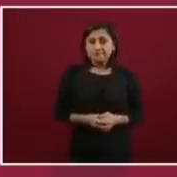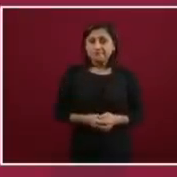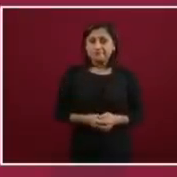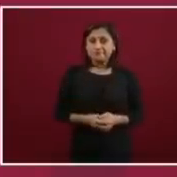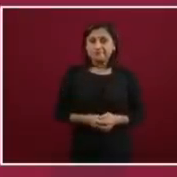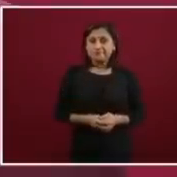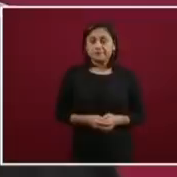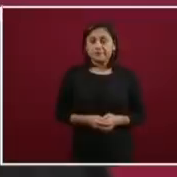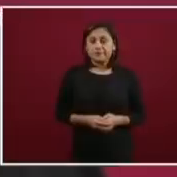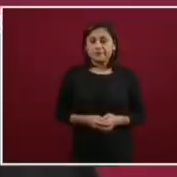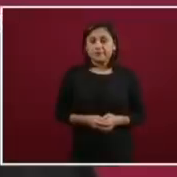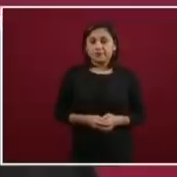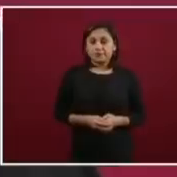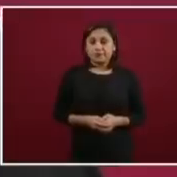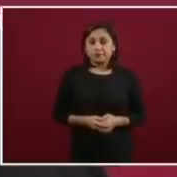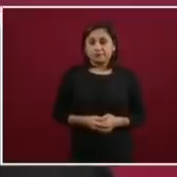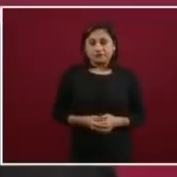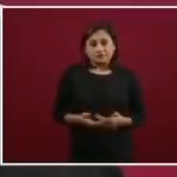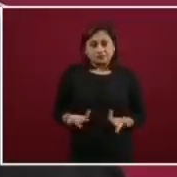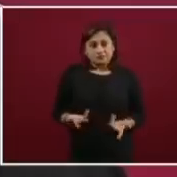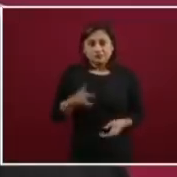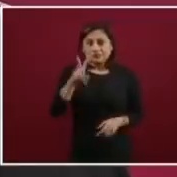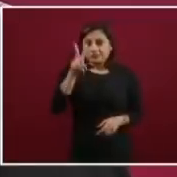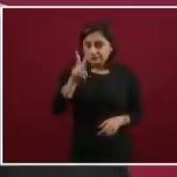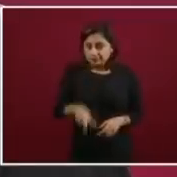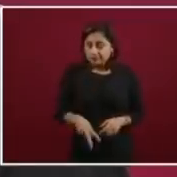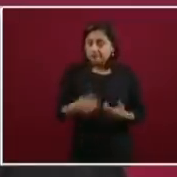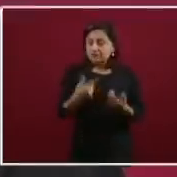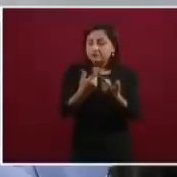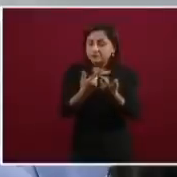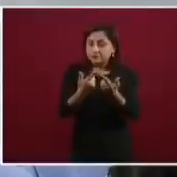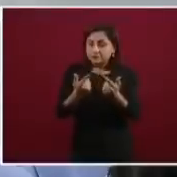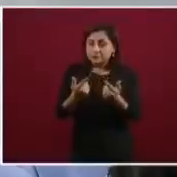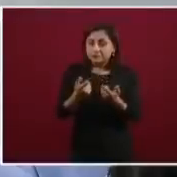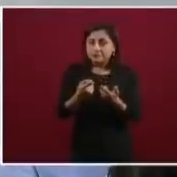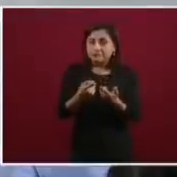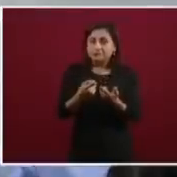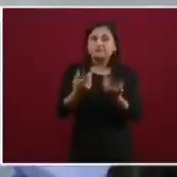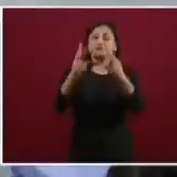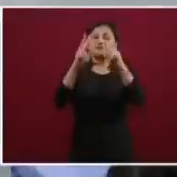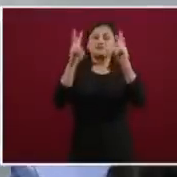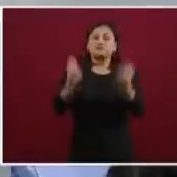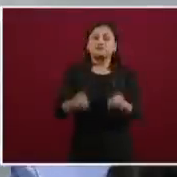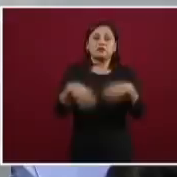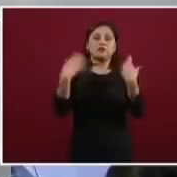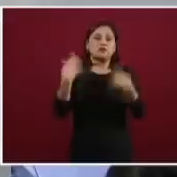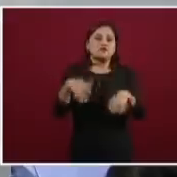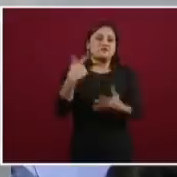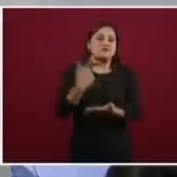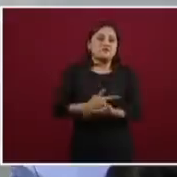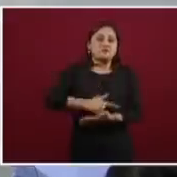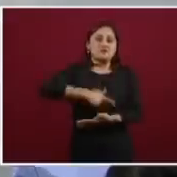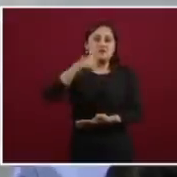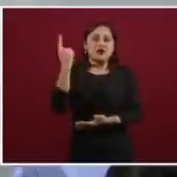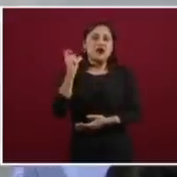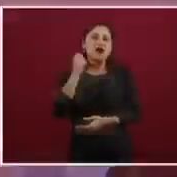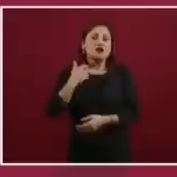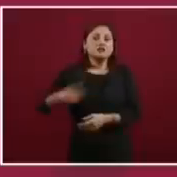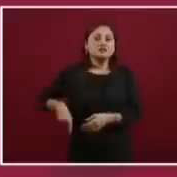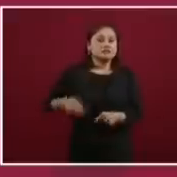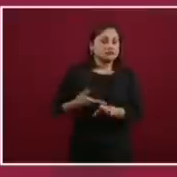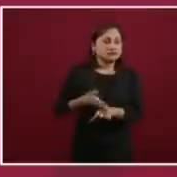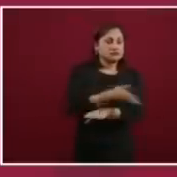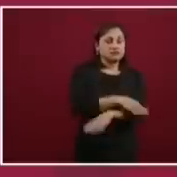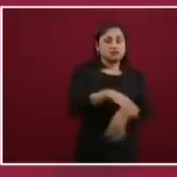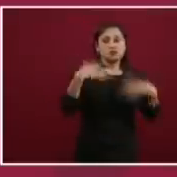hay asuntos gravísimos de esa política los niveles ya lo hemos